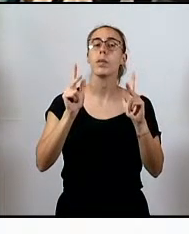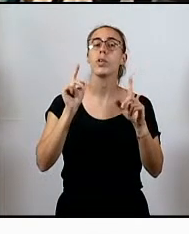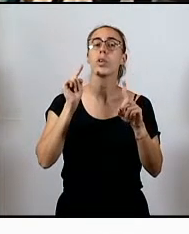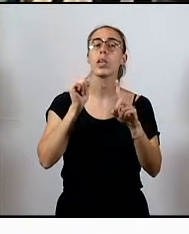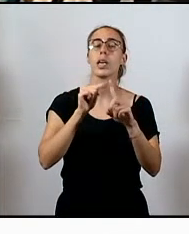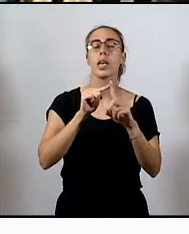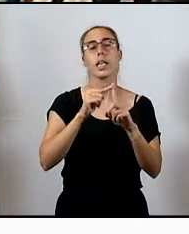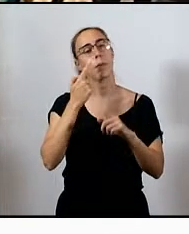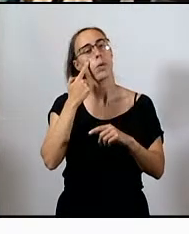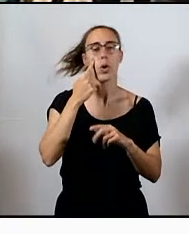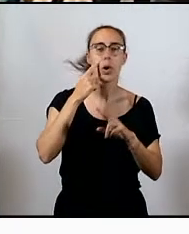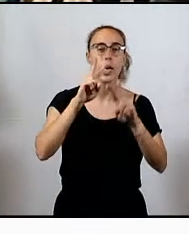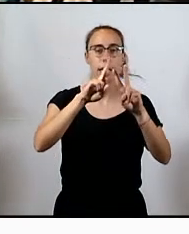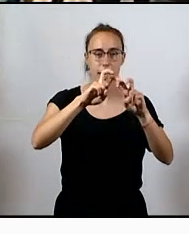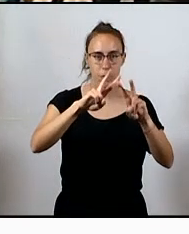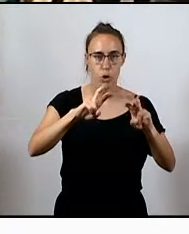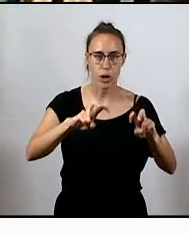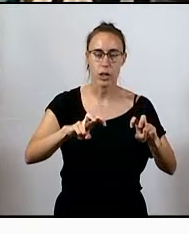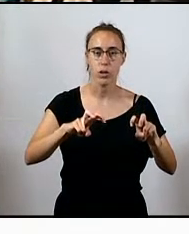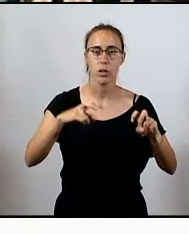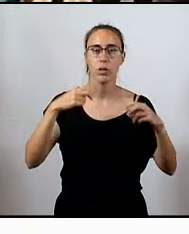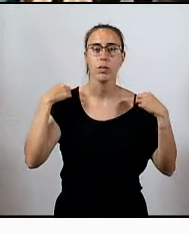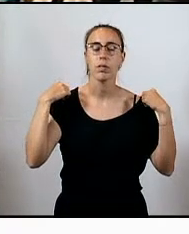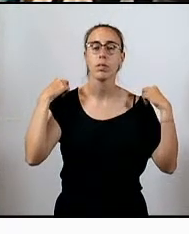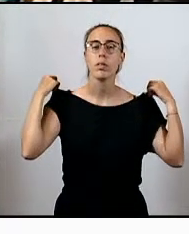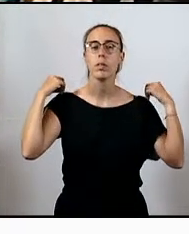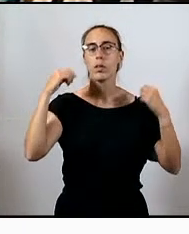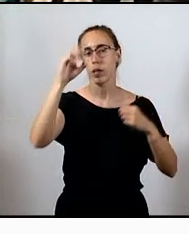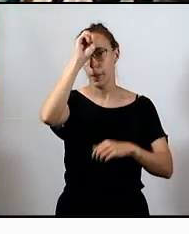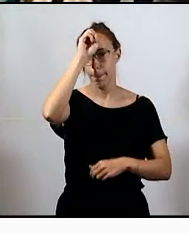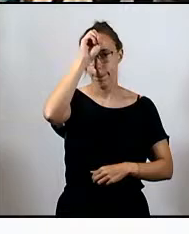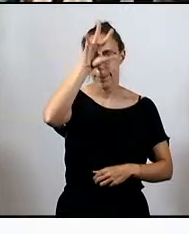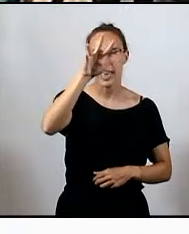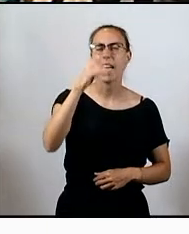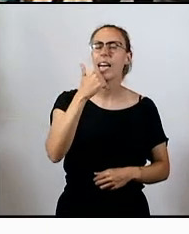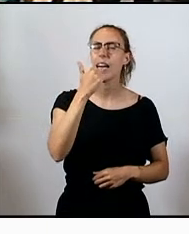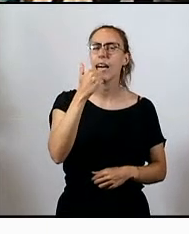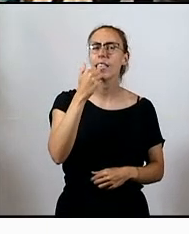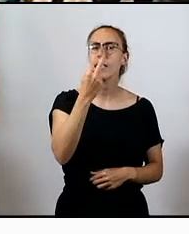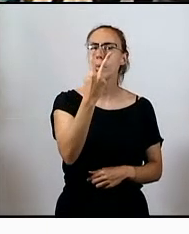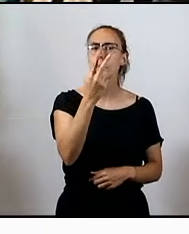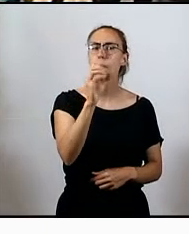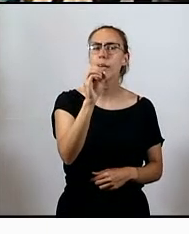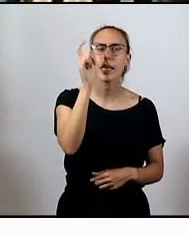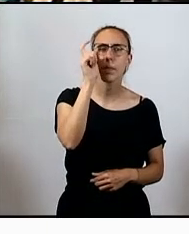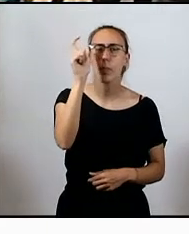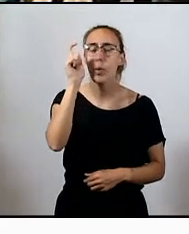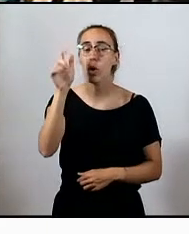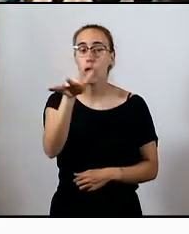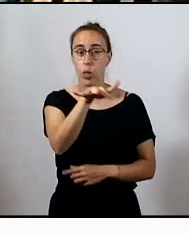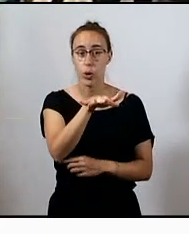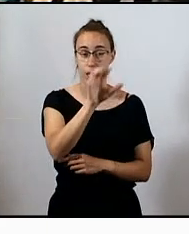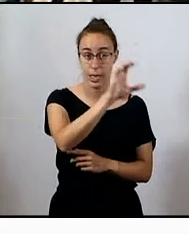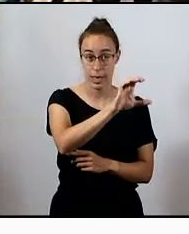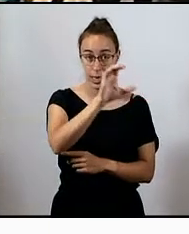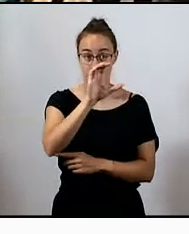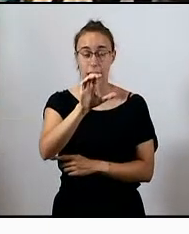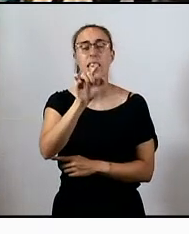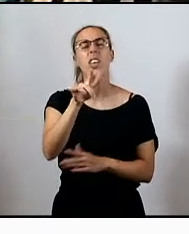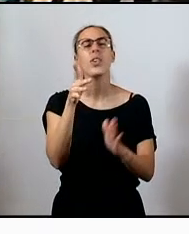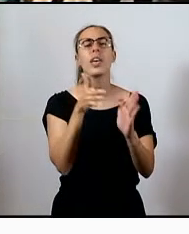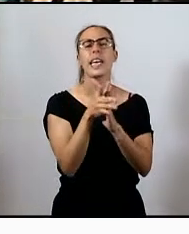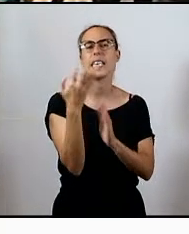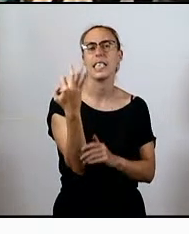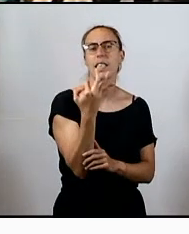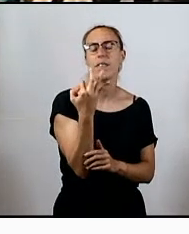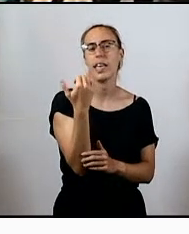exploración para minas en casi 20 pueblos, quiero recordar, en la provincia de Cáceres. ¿Qué significa eso? Y si ya